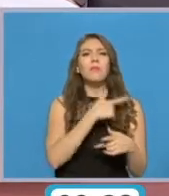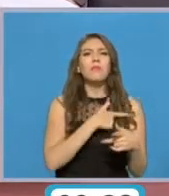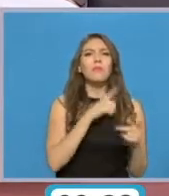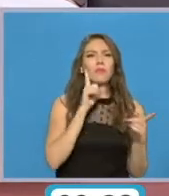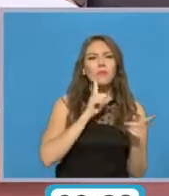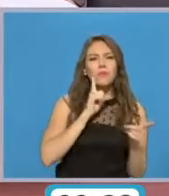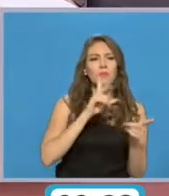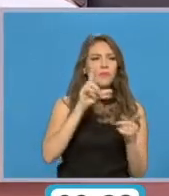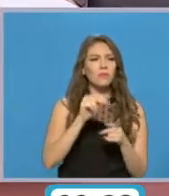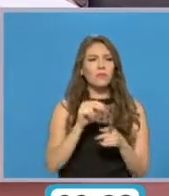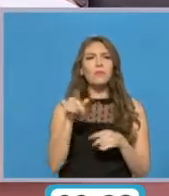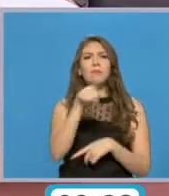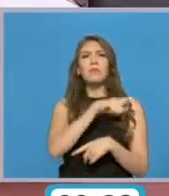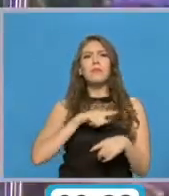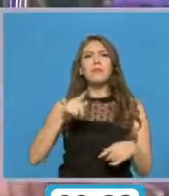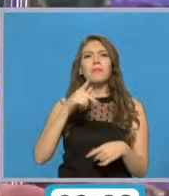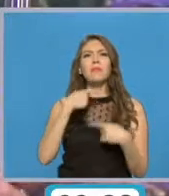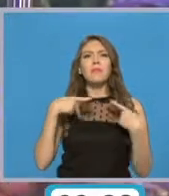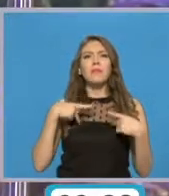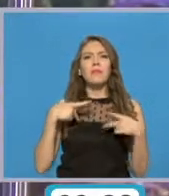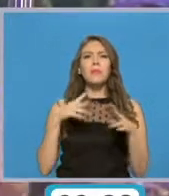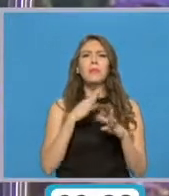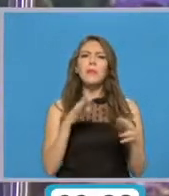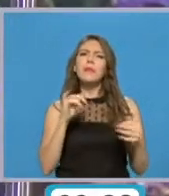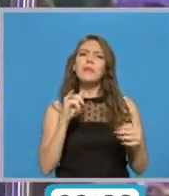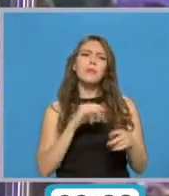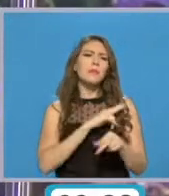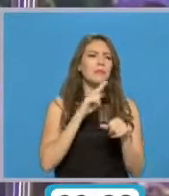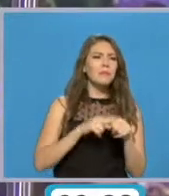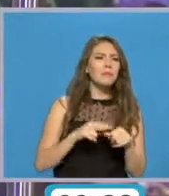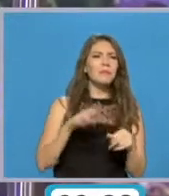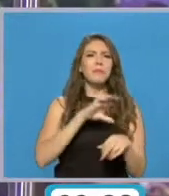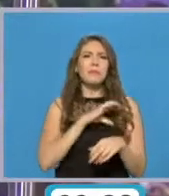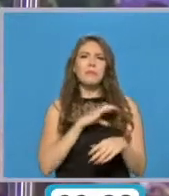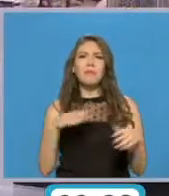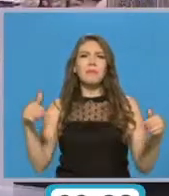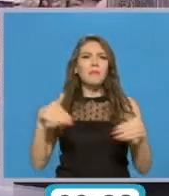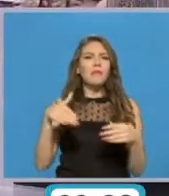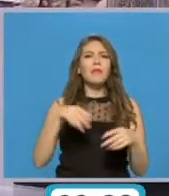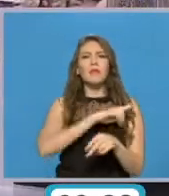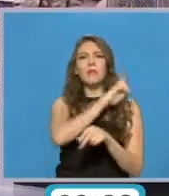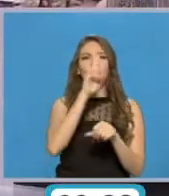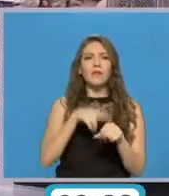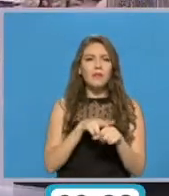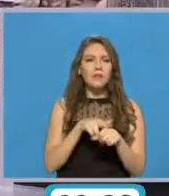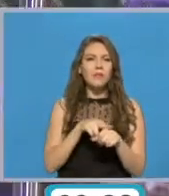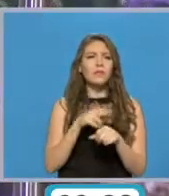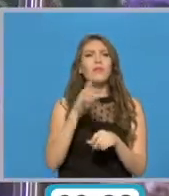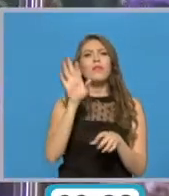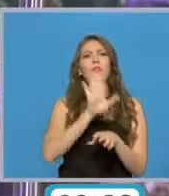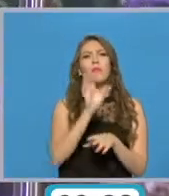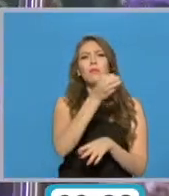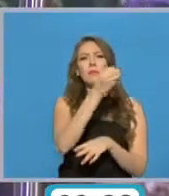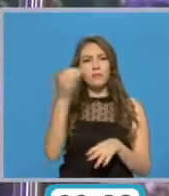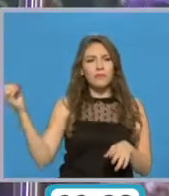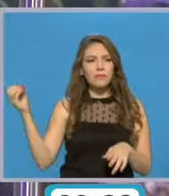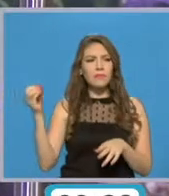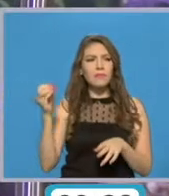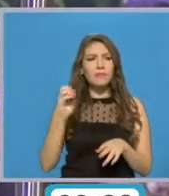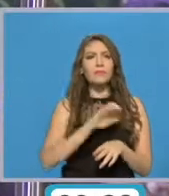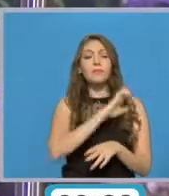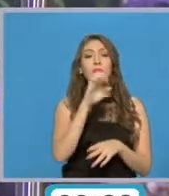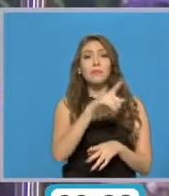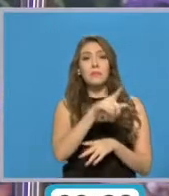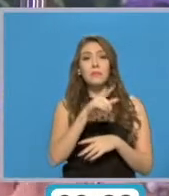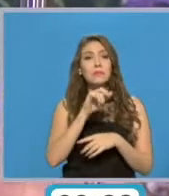te recibe bien. Es lo ¿no? más normal, ¿no? Y todo lo pongo entre comillas, es lo natural, es lo correcto. Entonces, bueno, si estás en